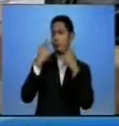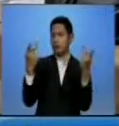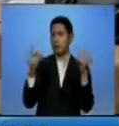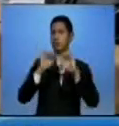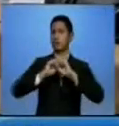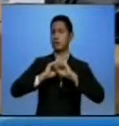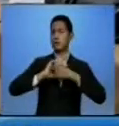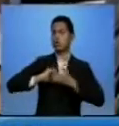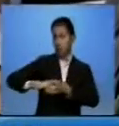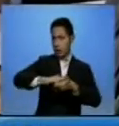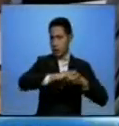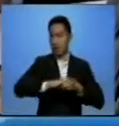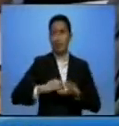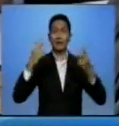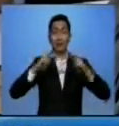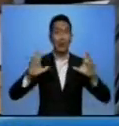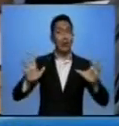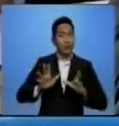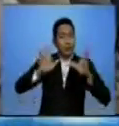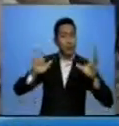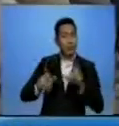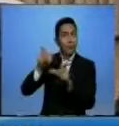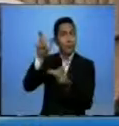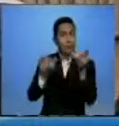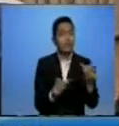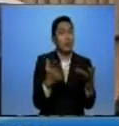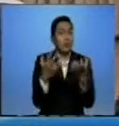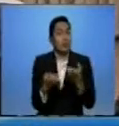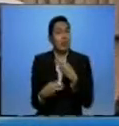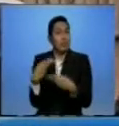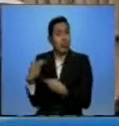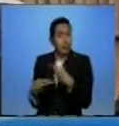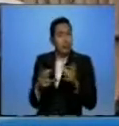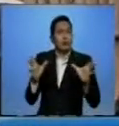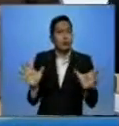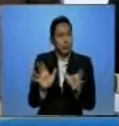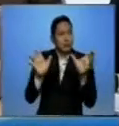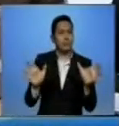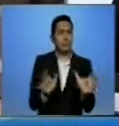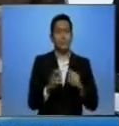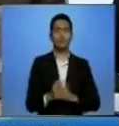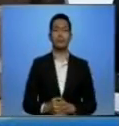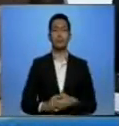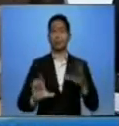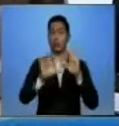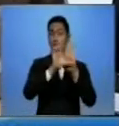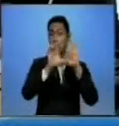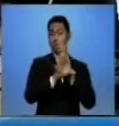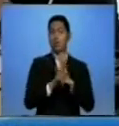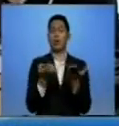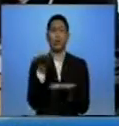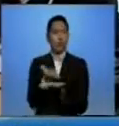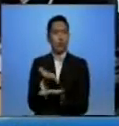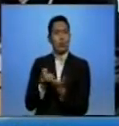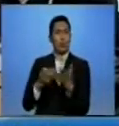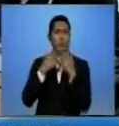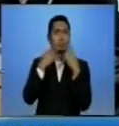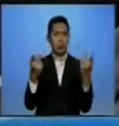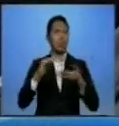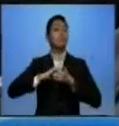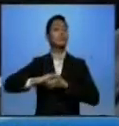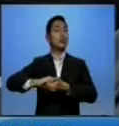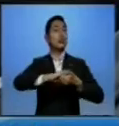establecer más incentivos para los emprendedores. La Ley Orgánica de Economía Popular y Solidaria tiene 5 años de